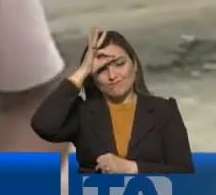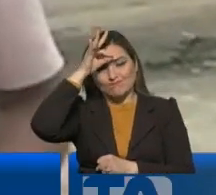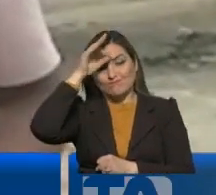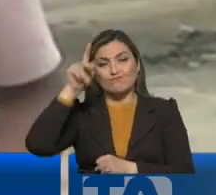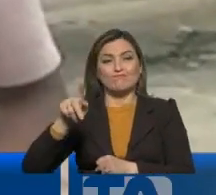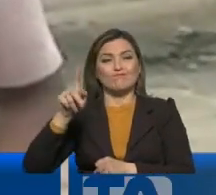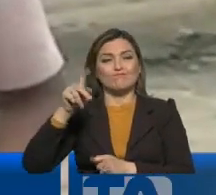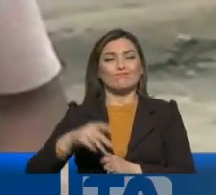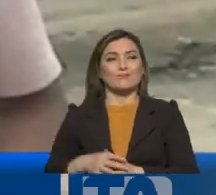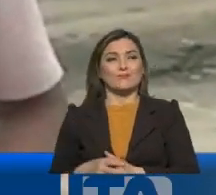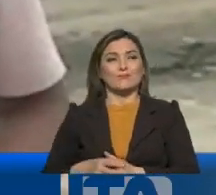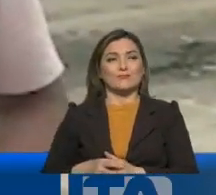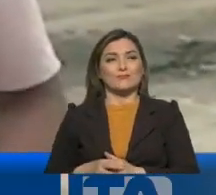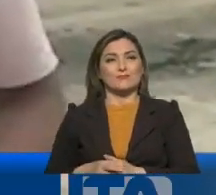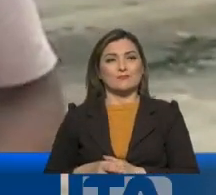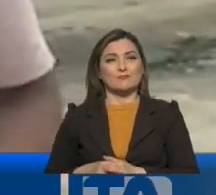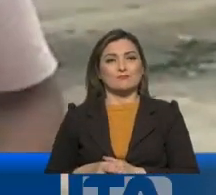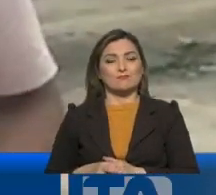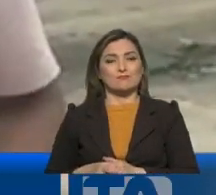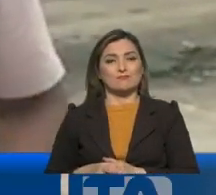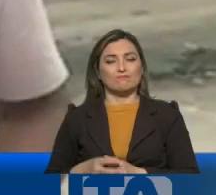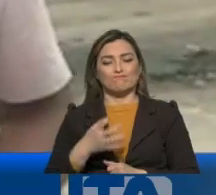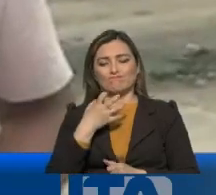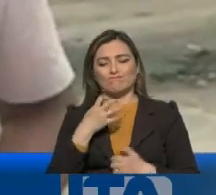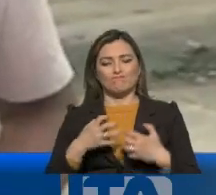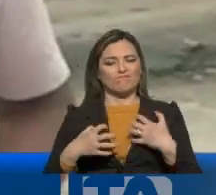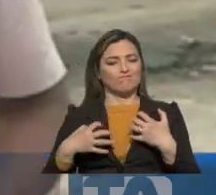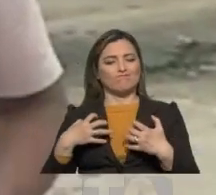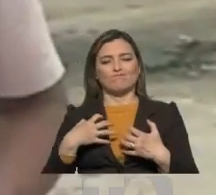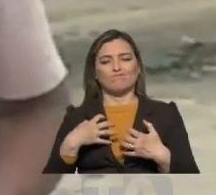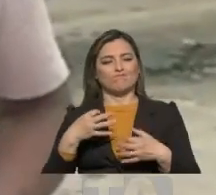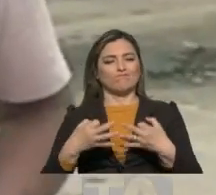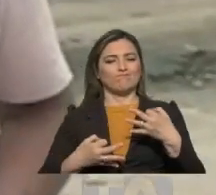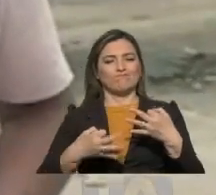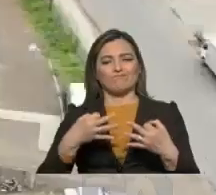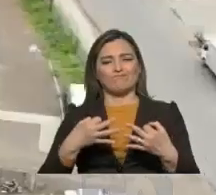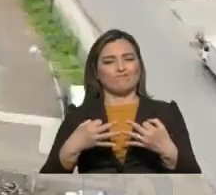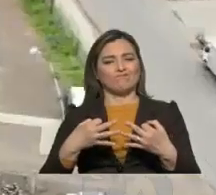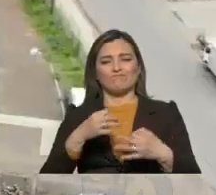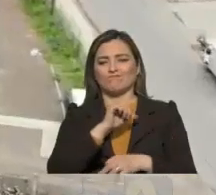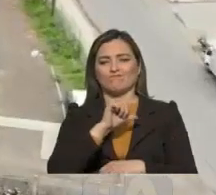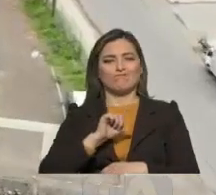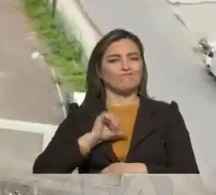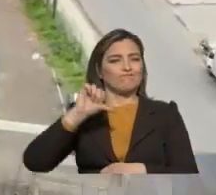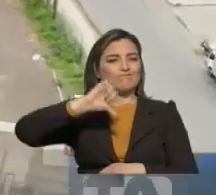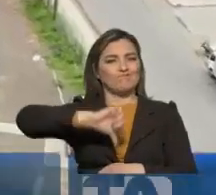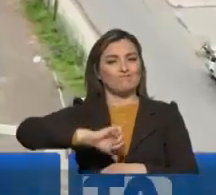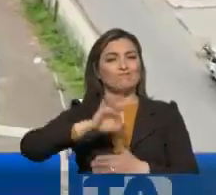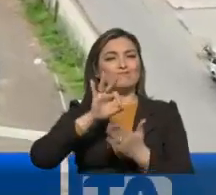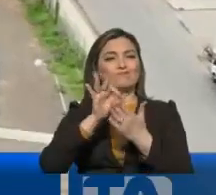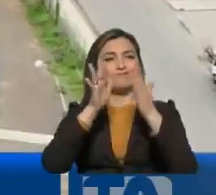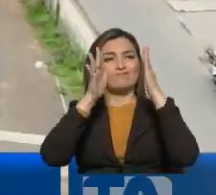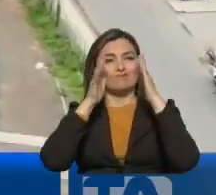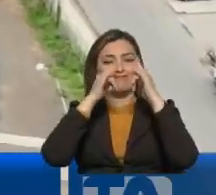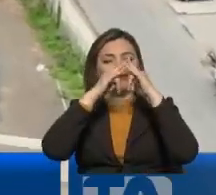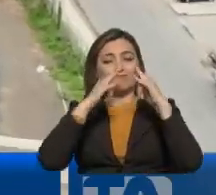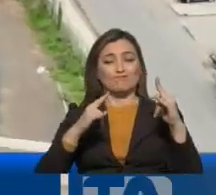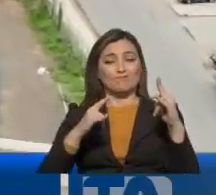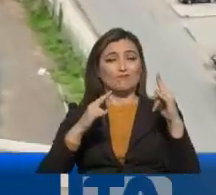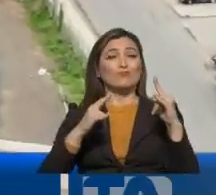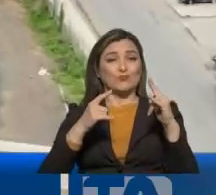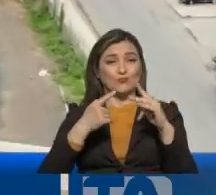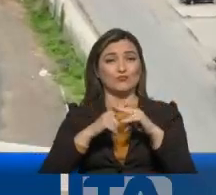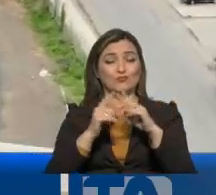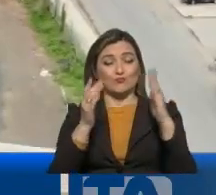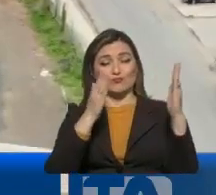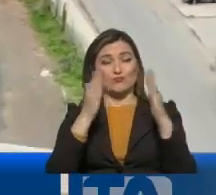la verdad es indignante saber cómo la justicia en este país está actuando en ese cantón aún se atienden en las carpas que se instalaron